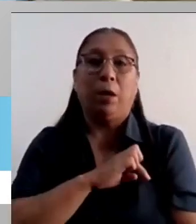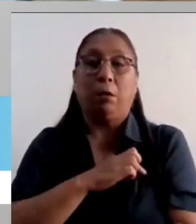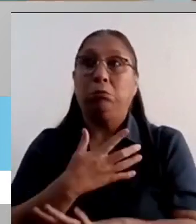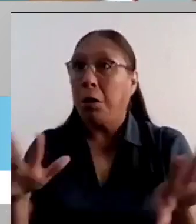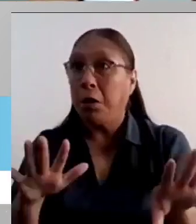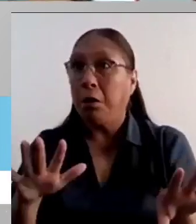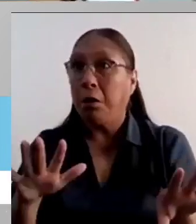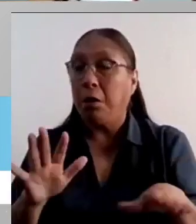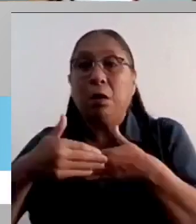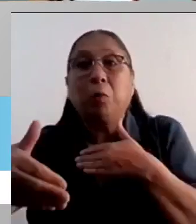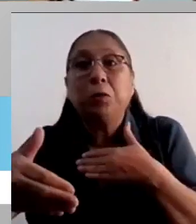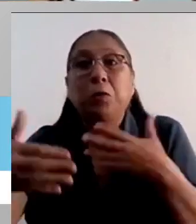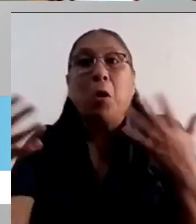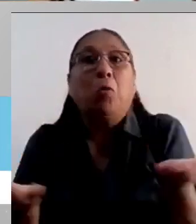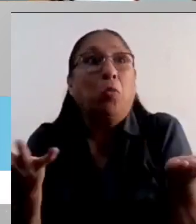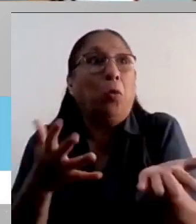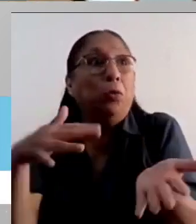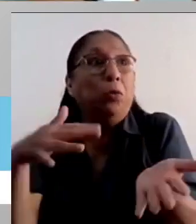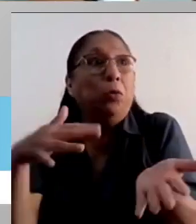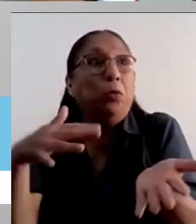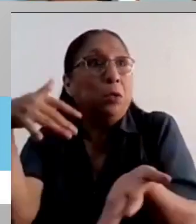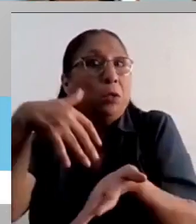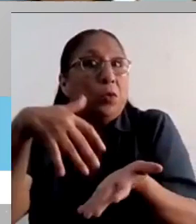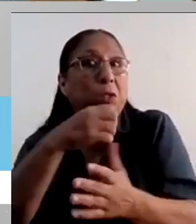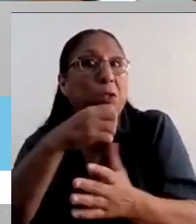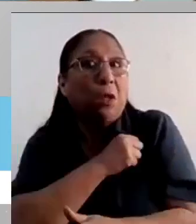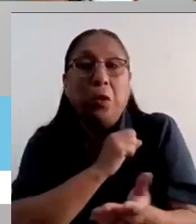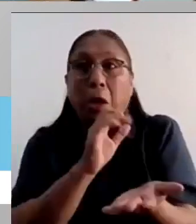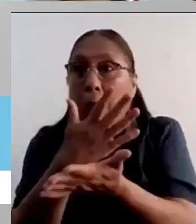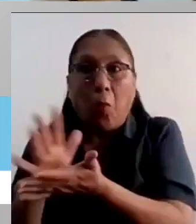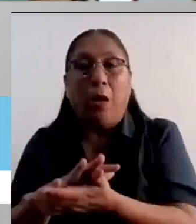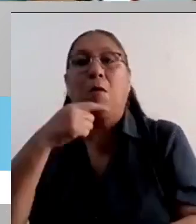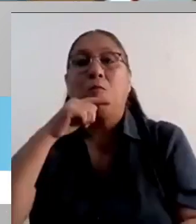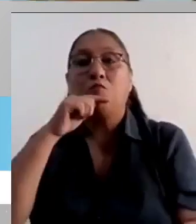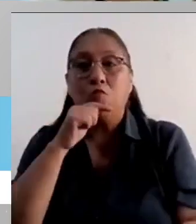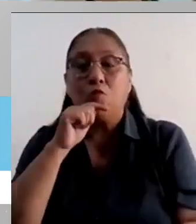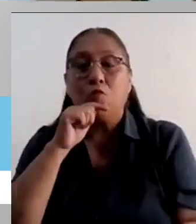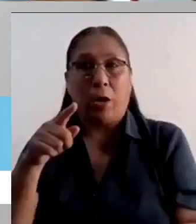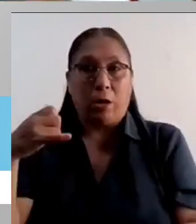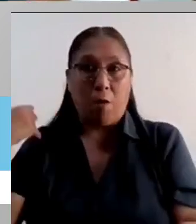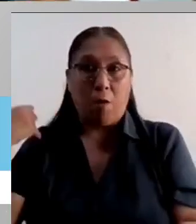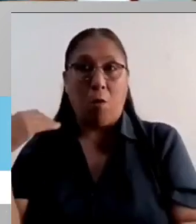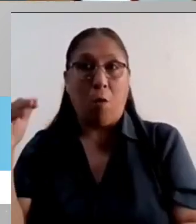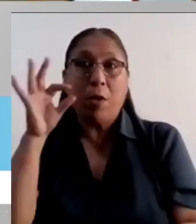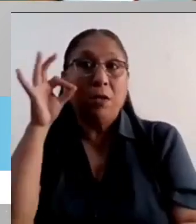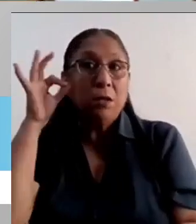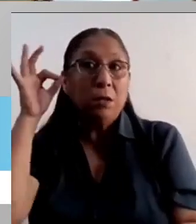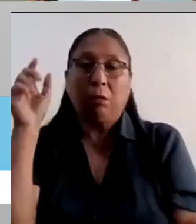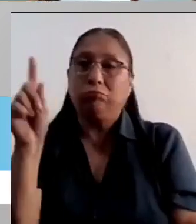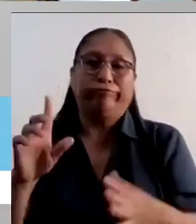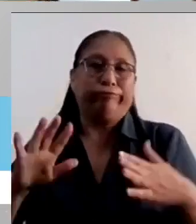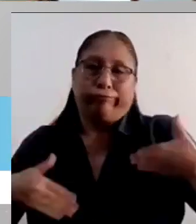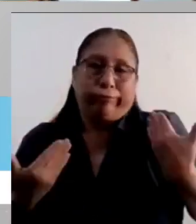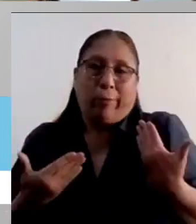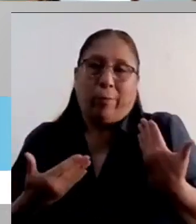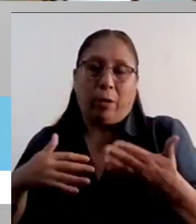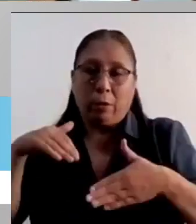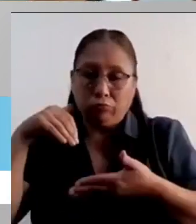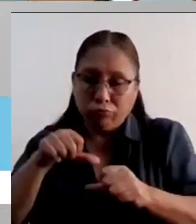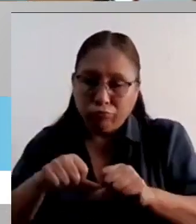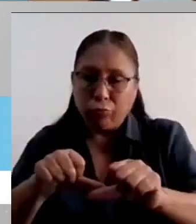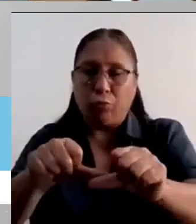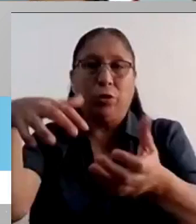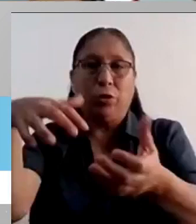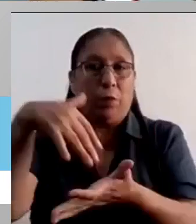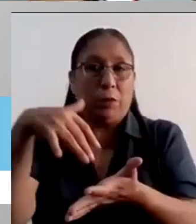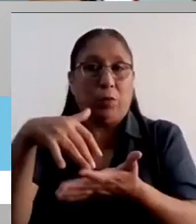no tienen dónde acudir para la secundaria. Entonces, hay mujeres, sobre todo adolescentes indígenas, que ya no acceden a la educación secundaria y en